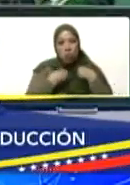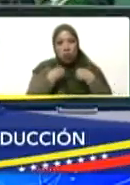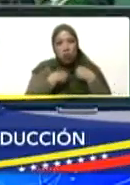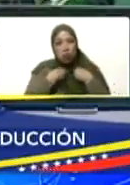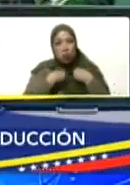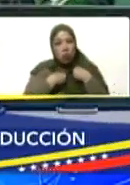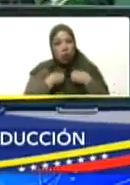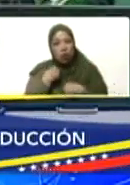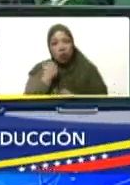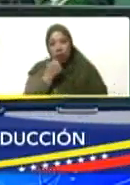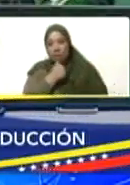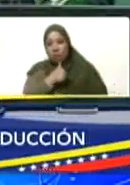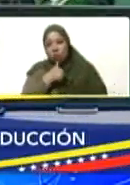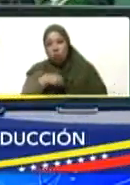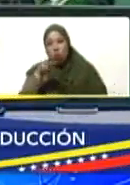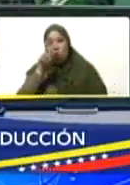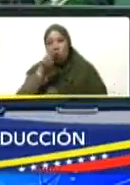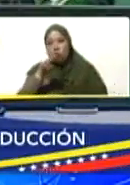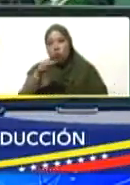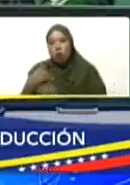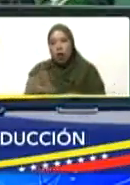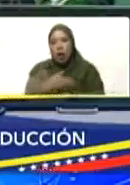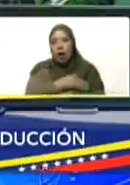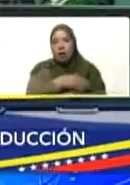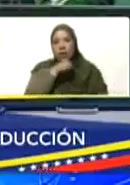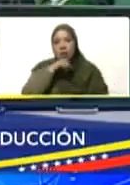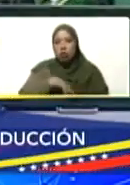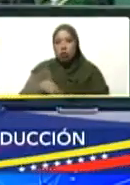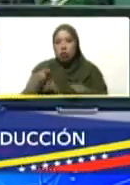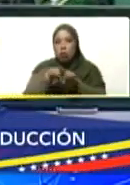nunca antes visto en la historia de nuestro país.